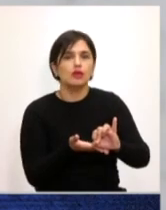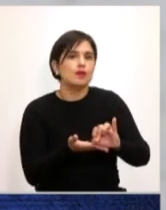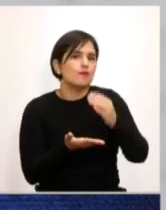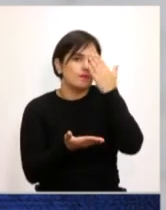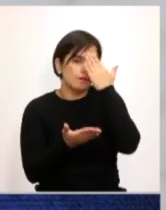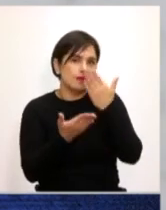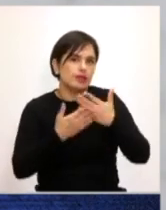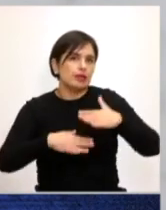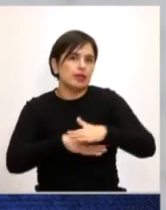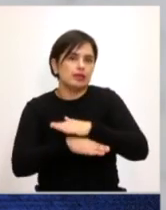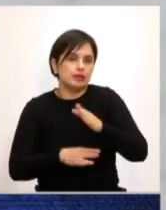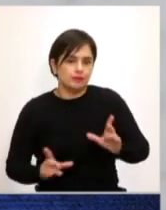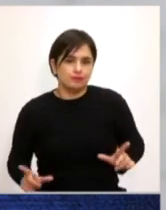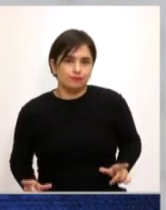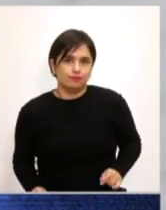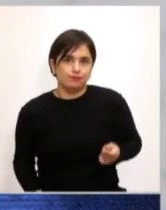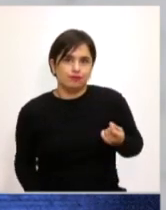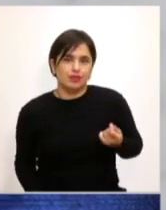de insolvencia y liquidez.